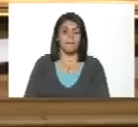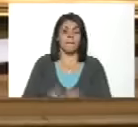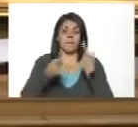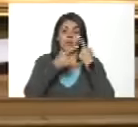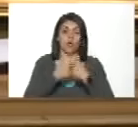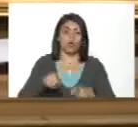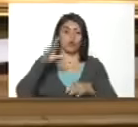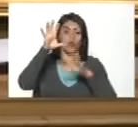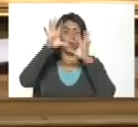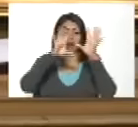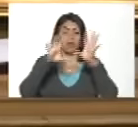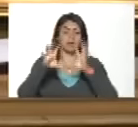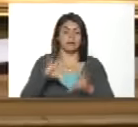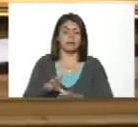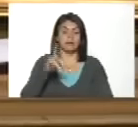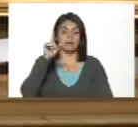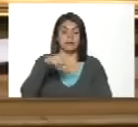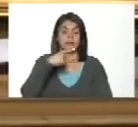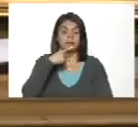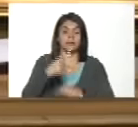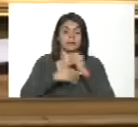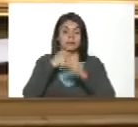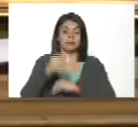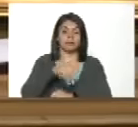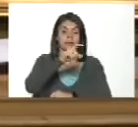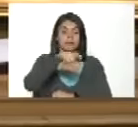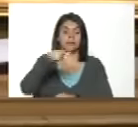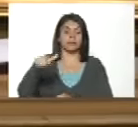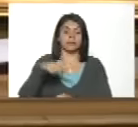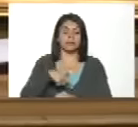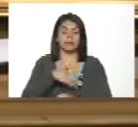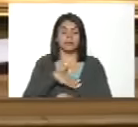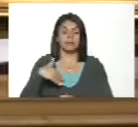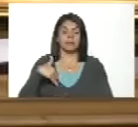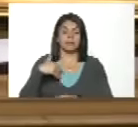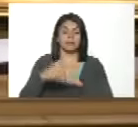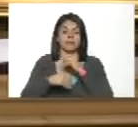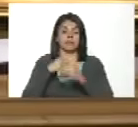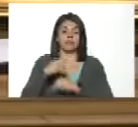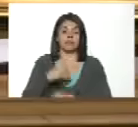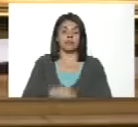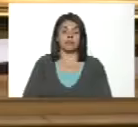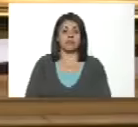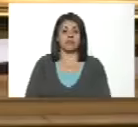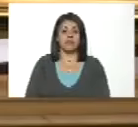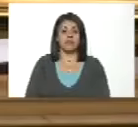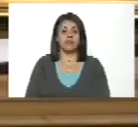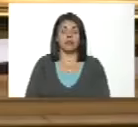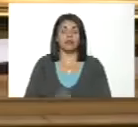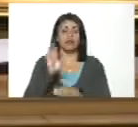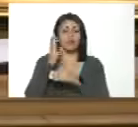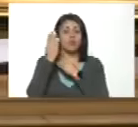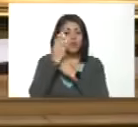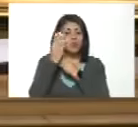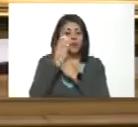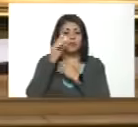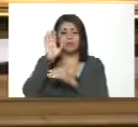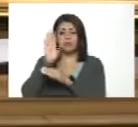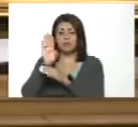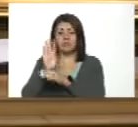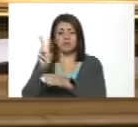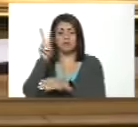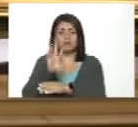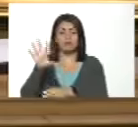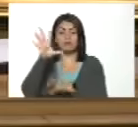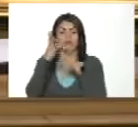otros países y esos ciudadanos intentan acudir y resguardarse en Venezuela.